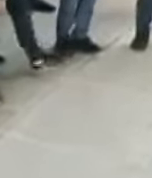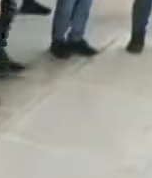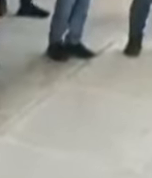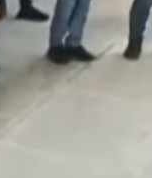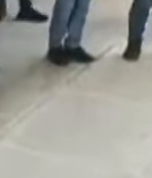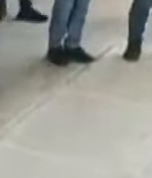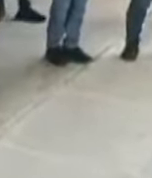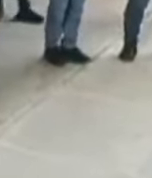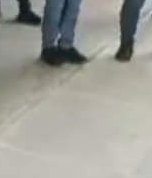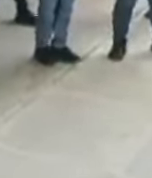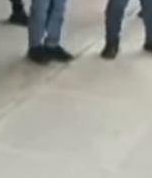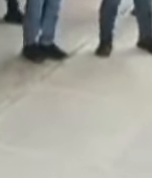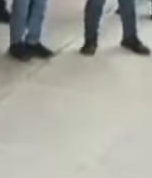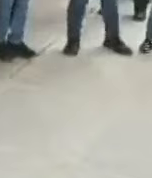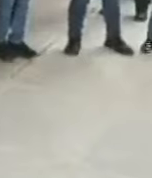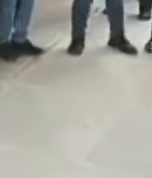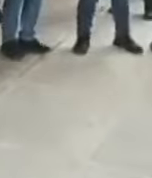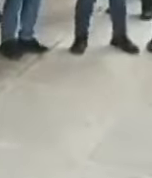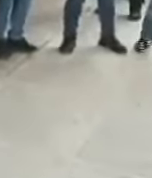Yuseila Carvajal.